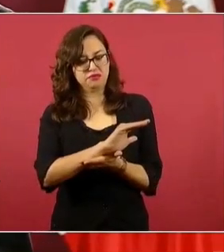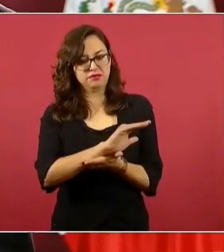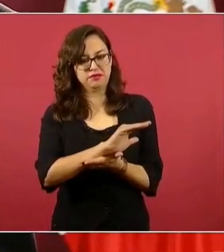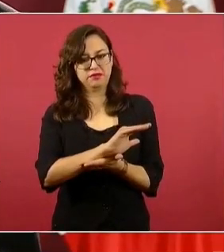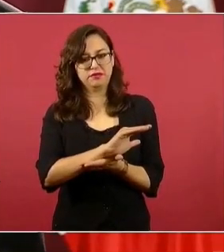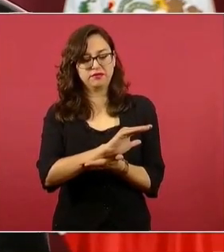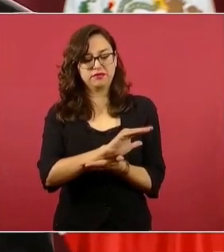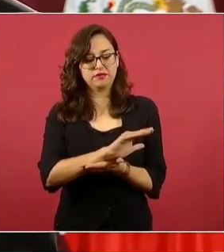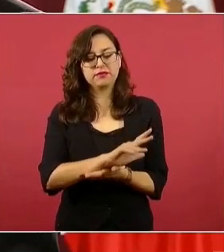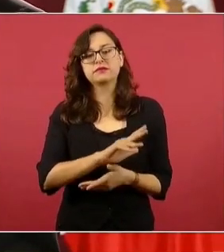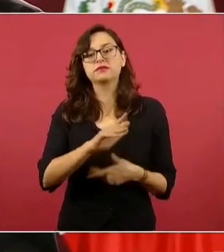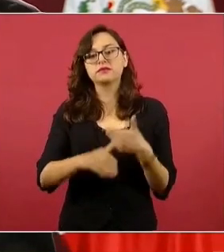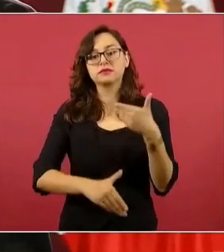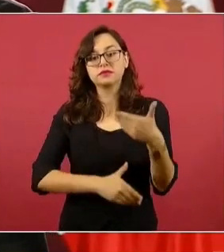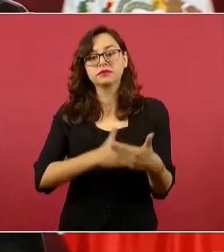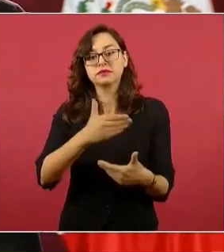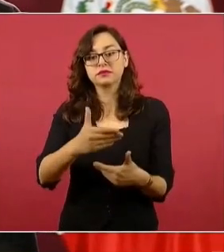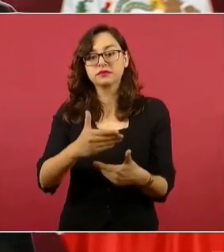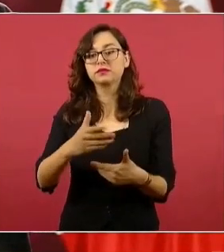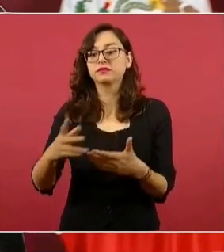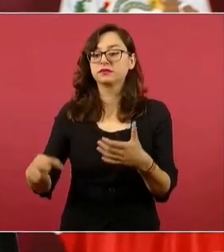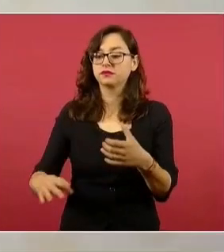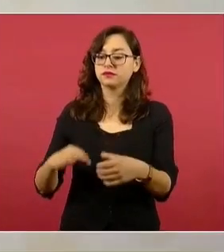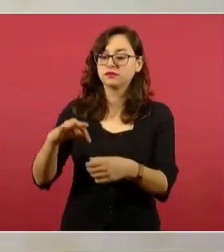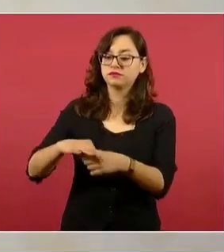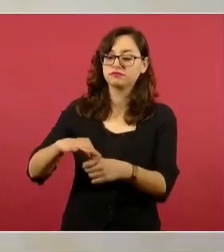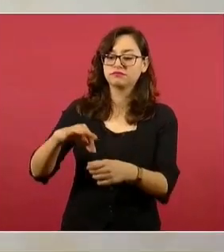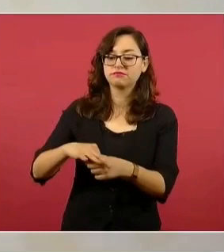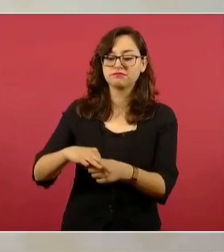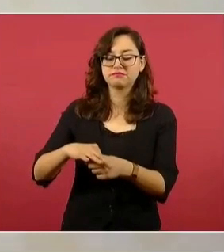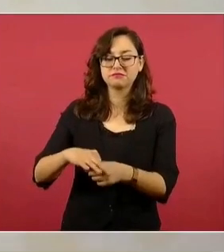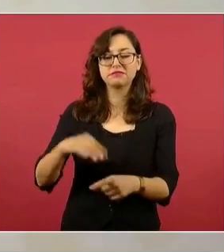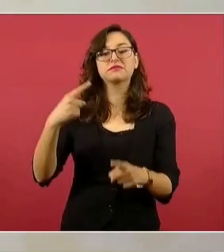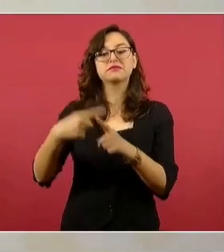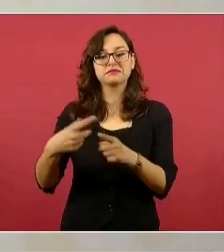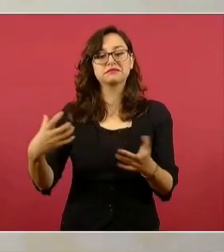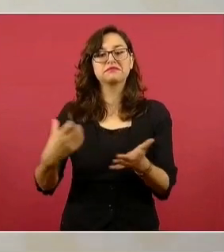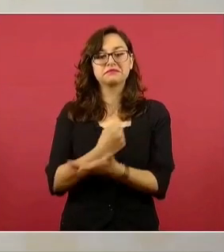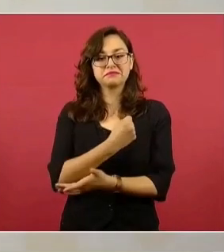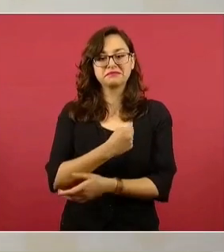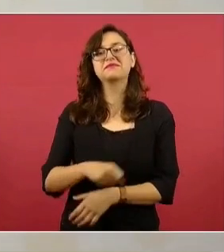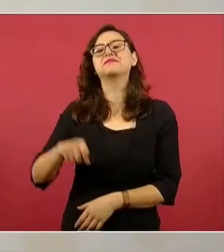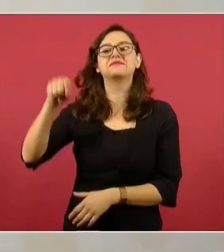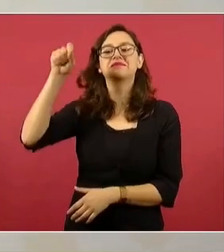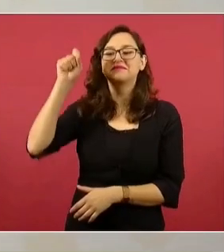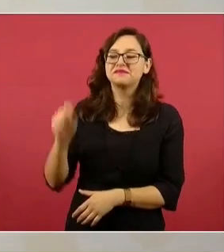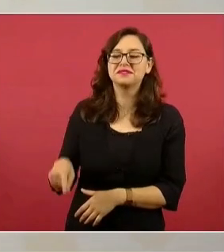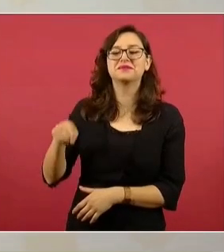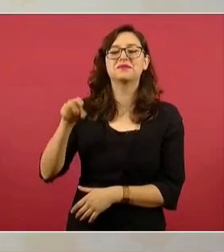se celebraron elecciones y volvió a ganar el movimiento